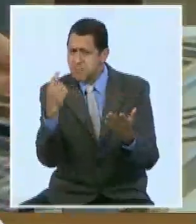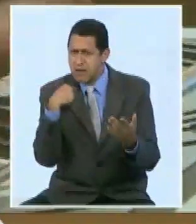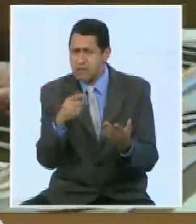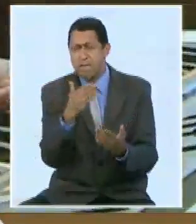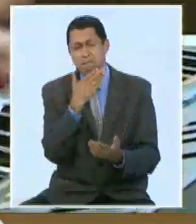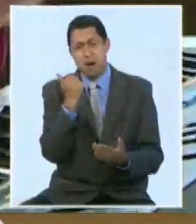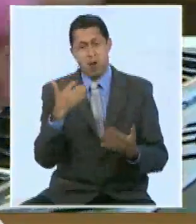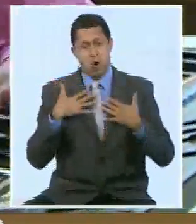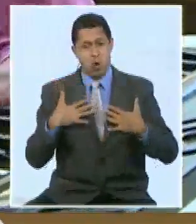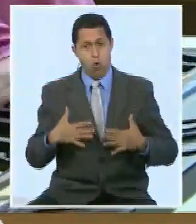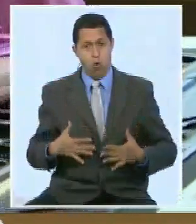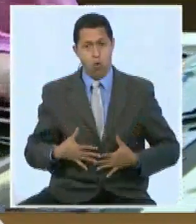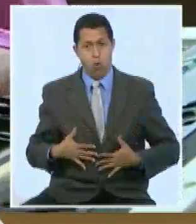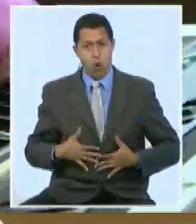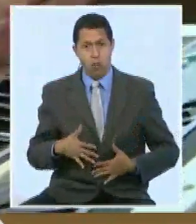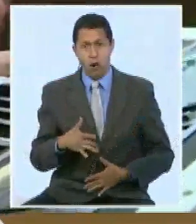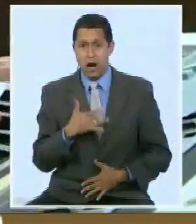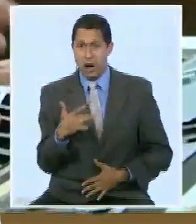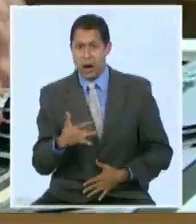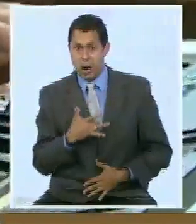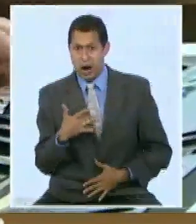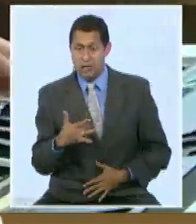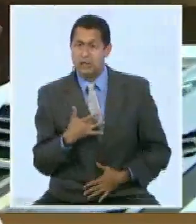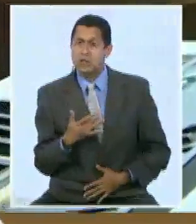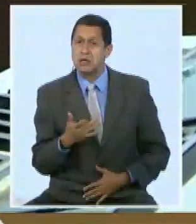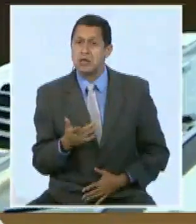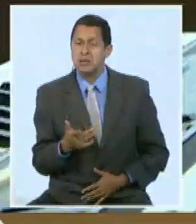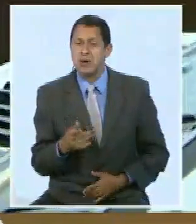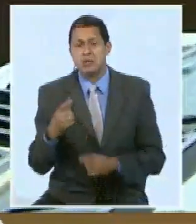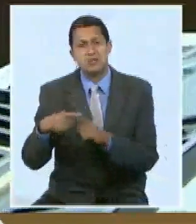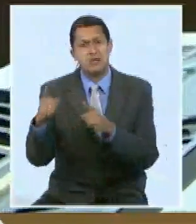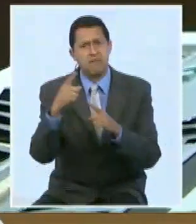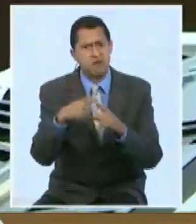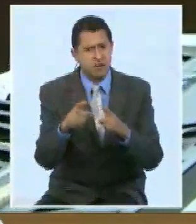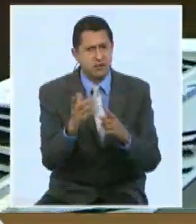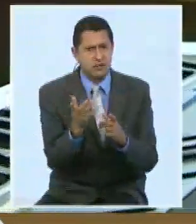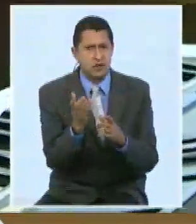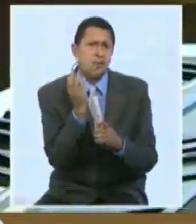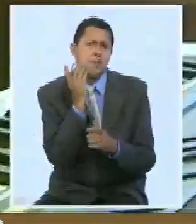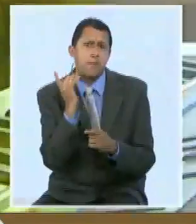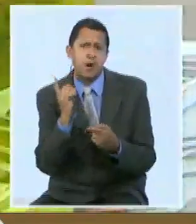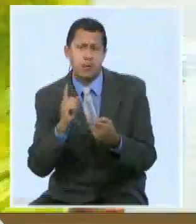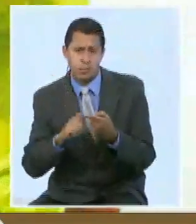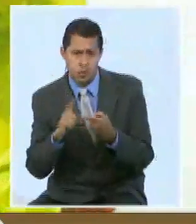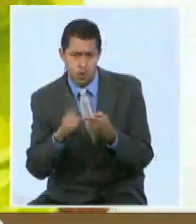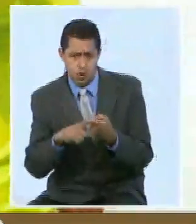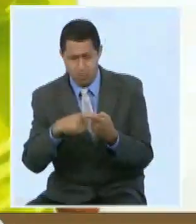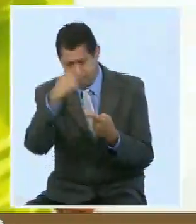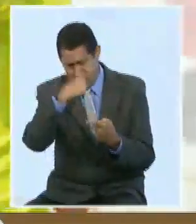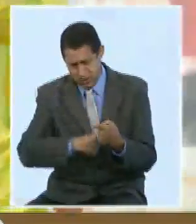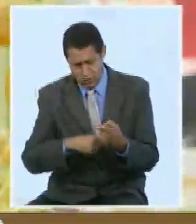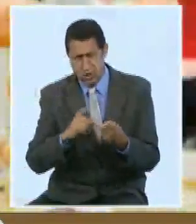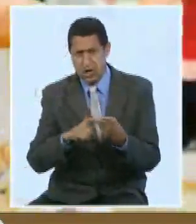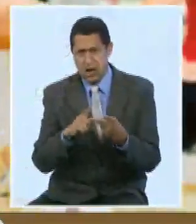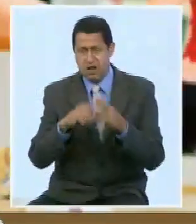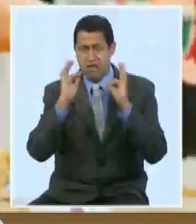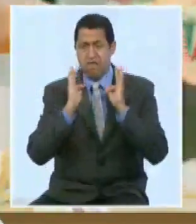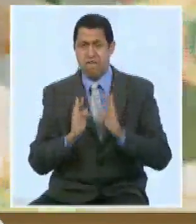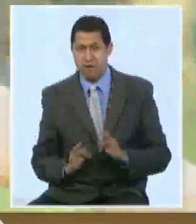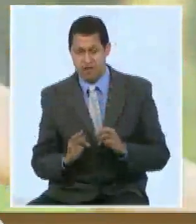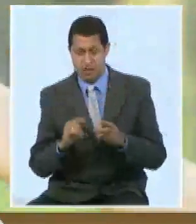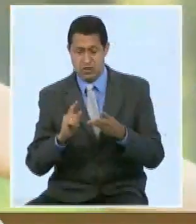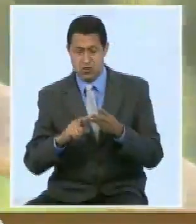mejoras en los estados de ánimo so presentados en distintos ámbitos tales como personal físico